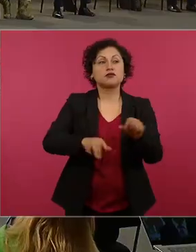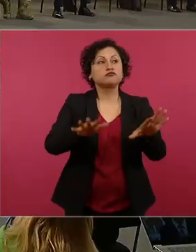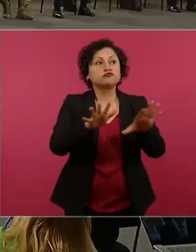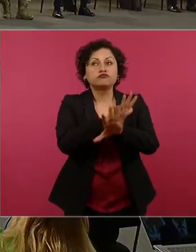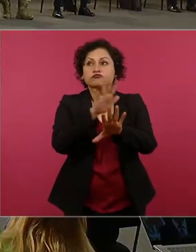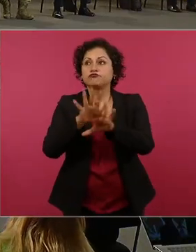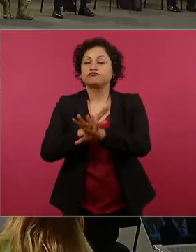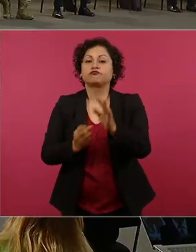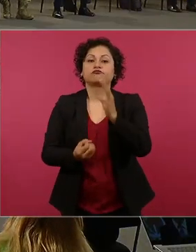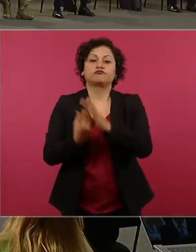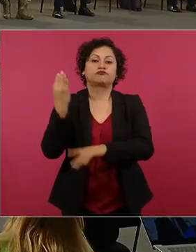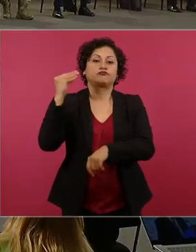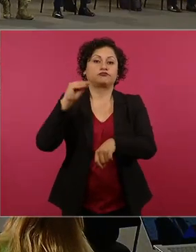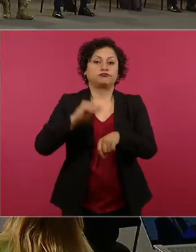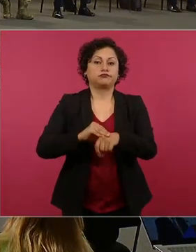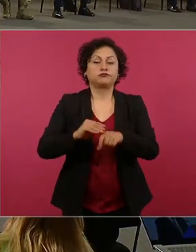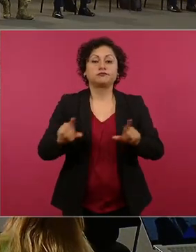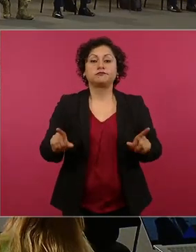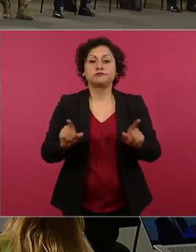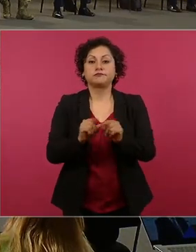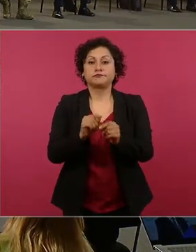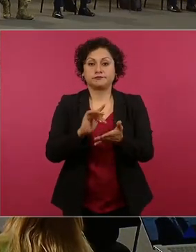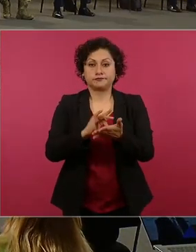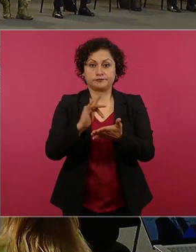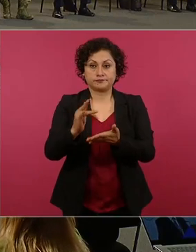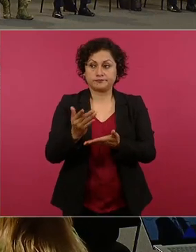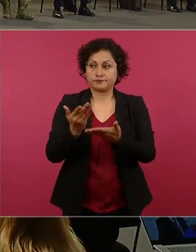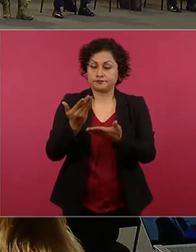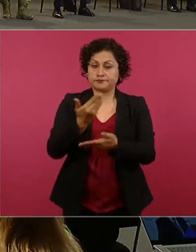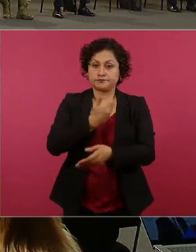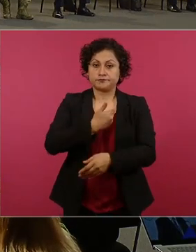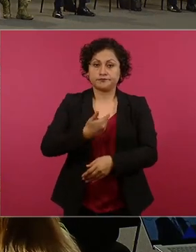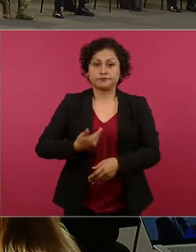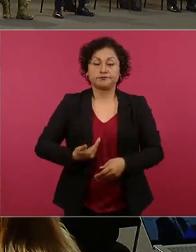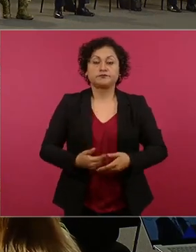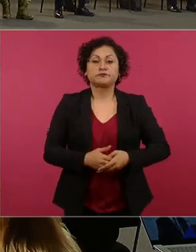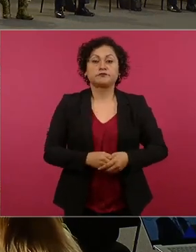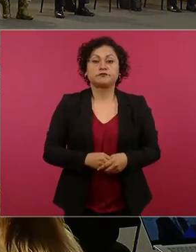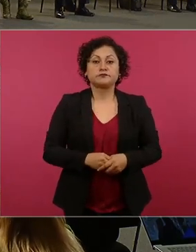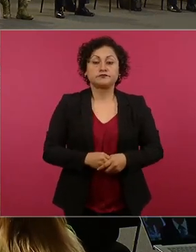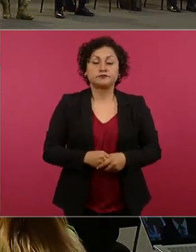Es cuanto. Muchísimas gracias. Permiso, señor presidente.